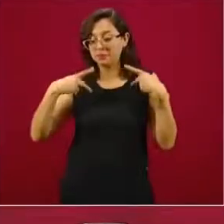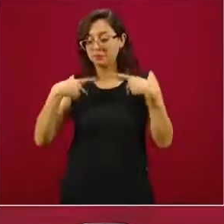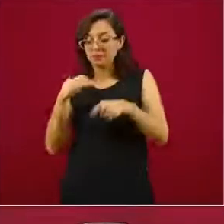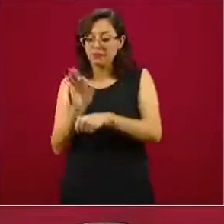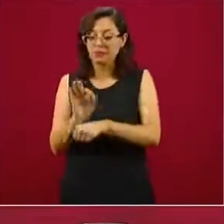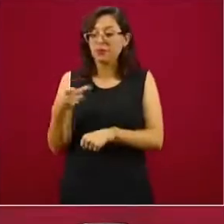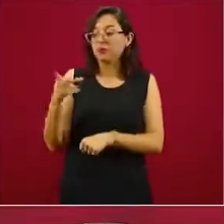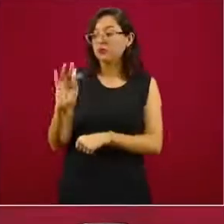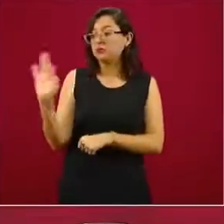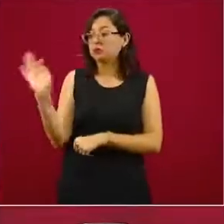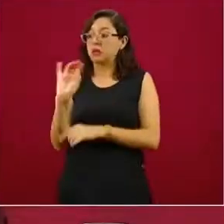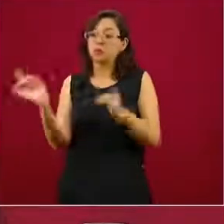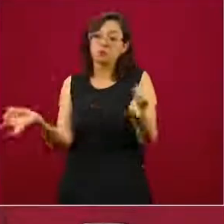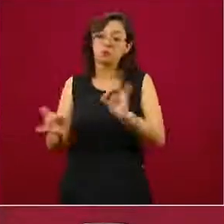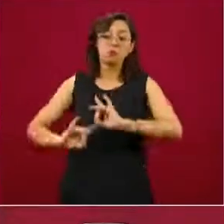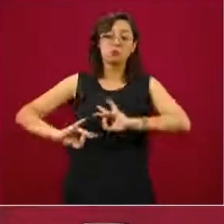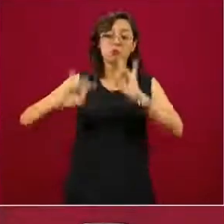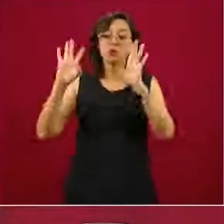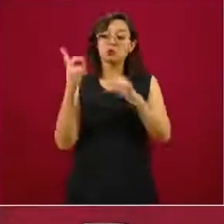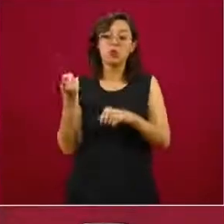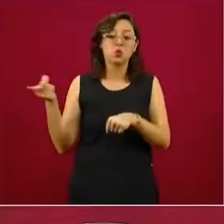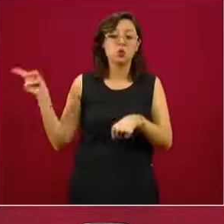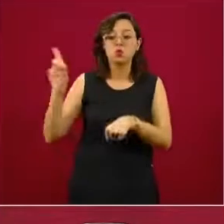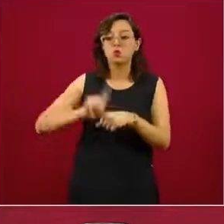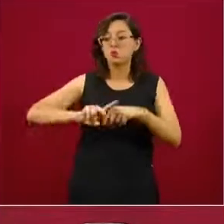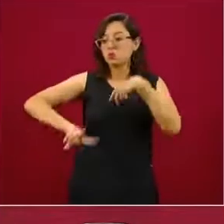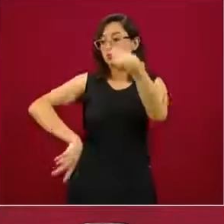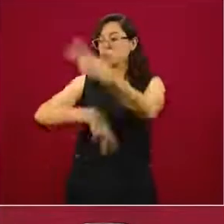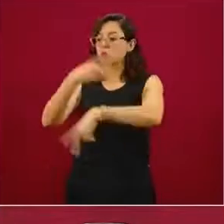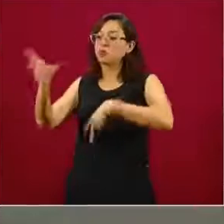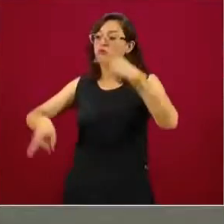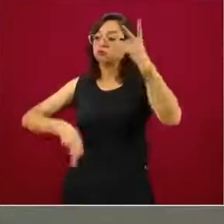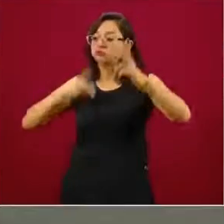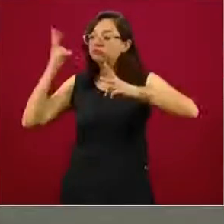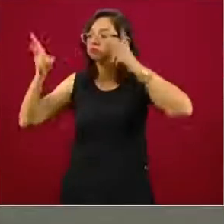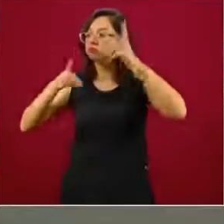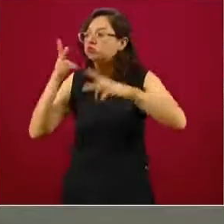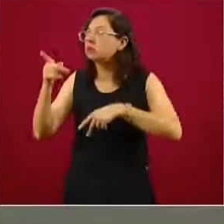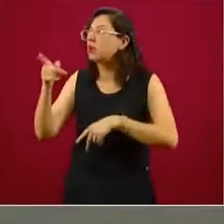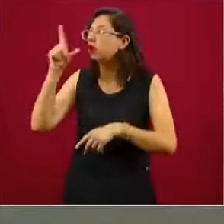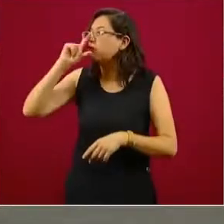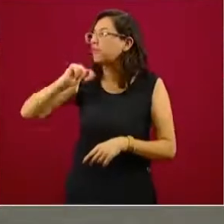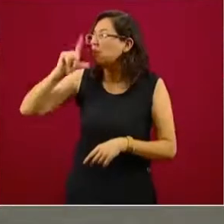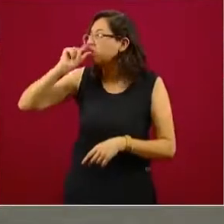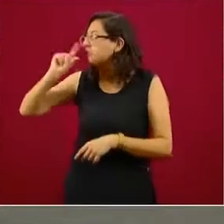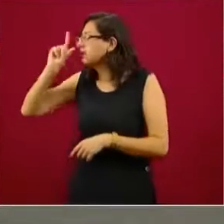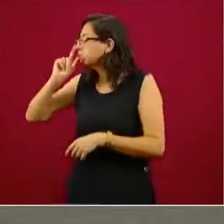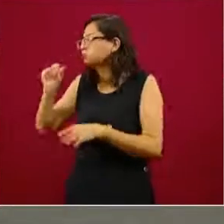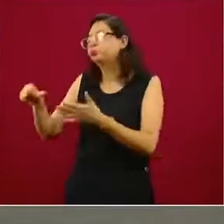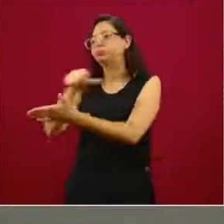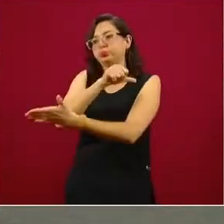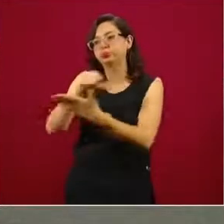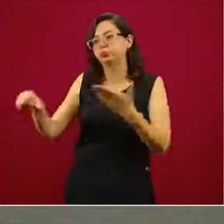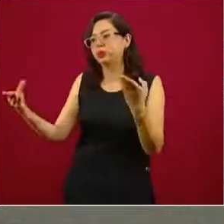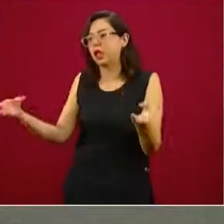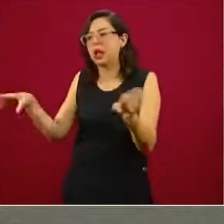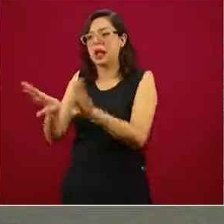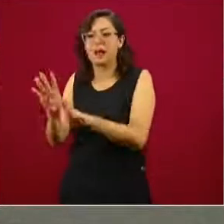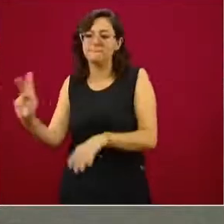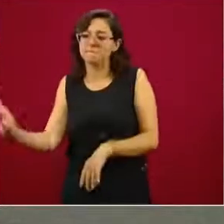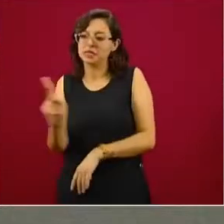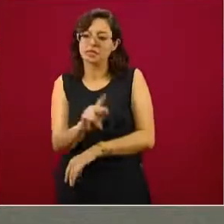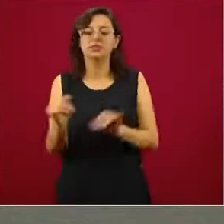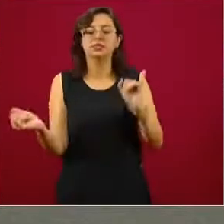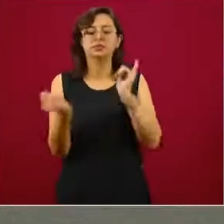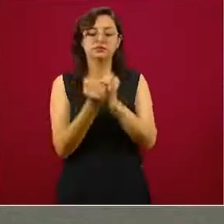que si hay una inspección por este mecanismo aleatorio, pues entonces se clausura. Entonces son varias partes, pero